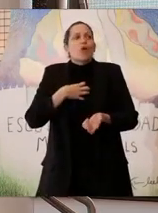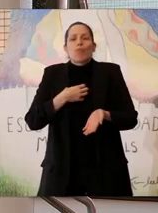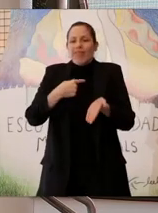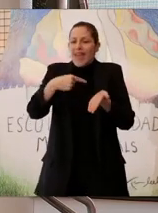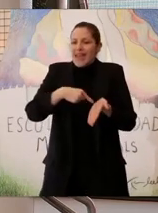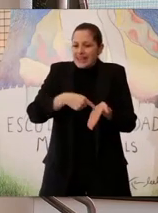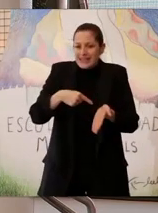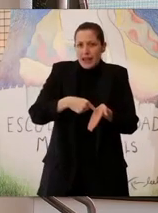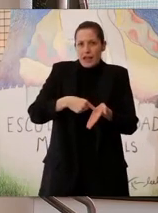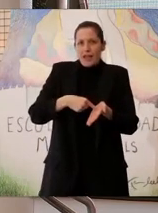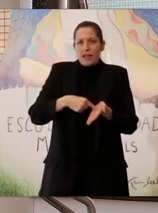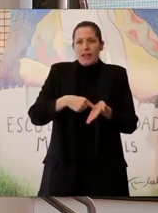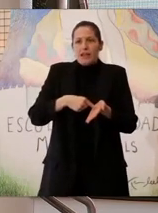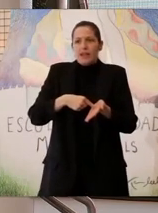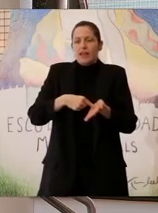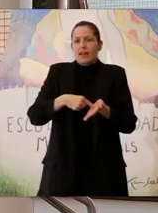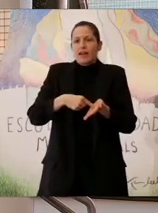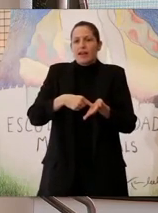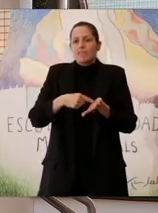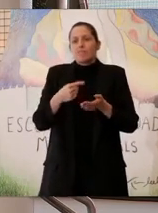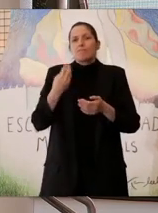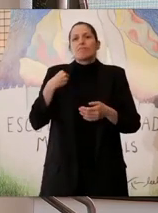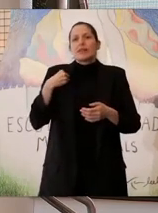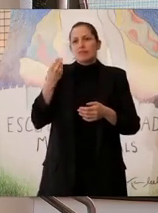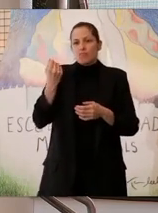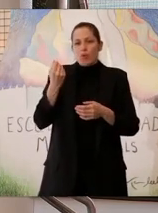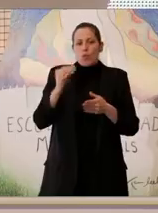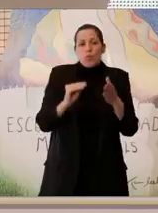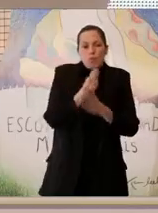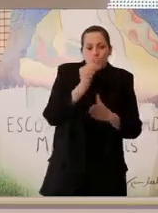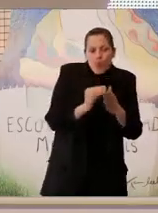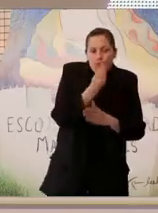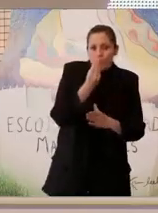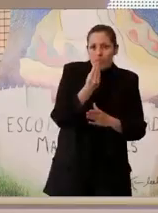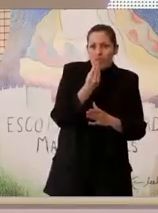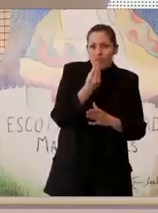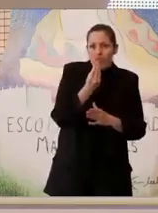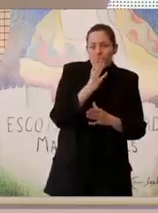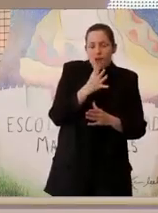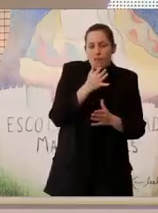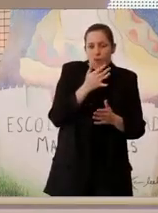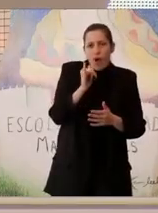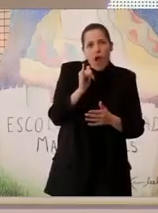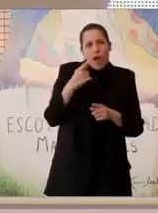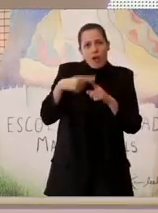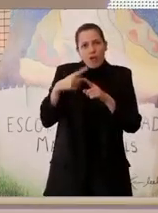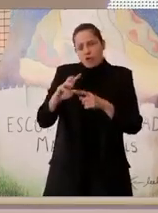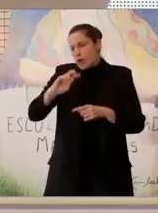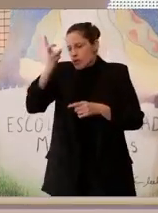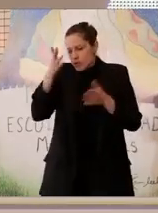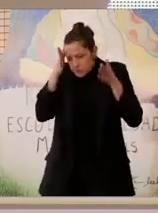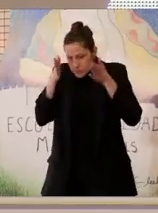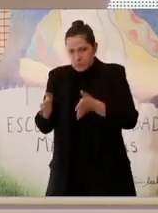los mismos índices de rendimiento cuando nosotras nos dedicamos a más cosas. Bueno, además es que de verdad